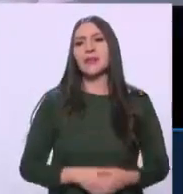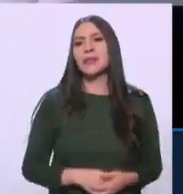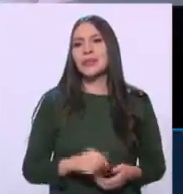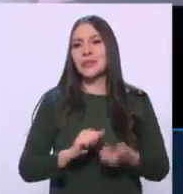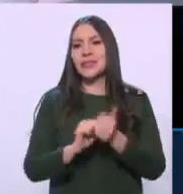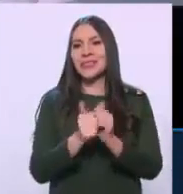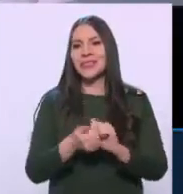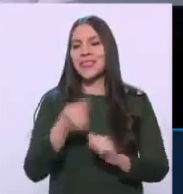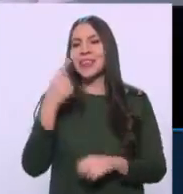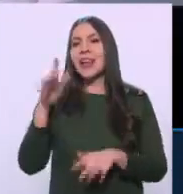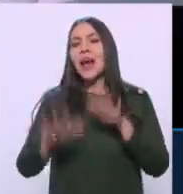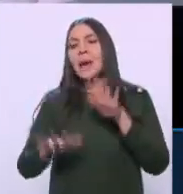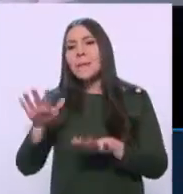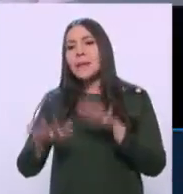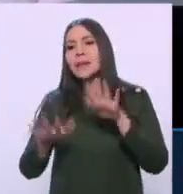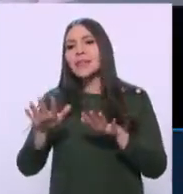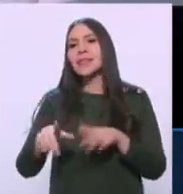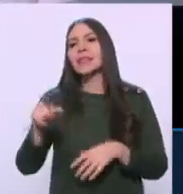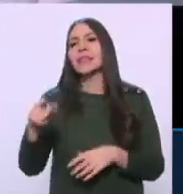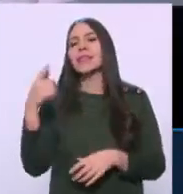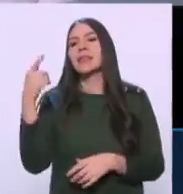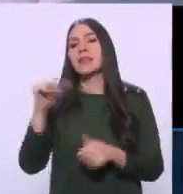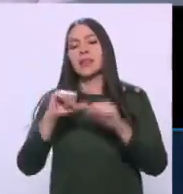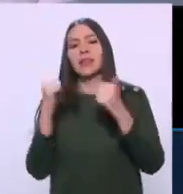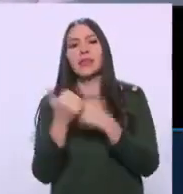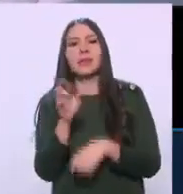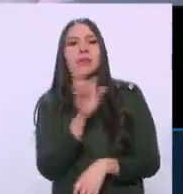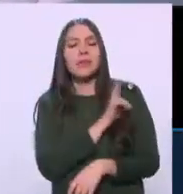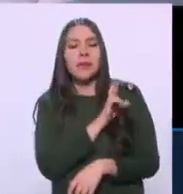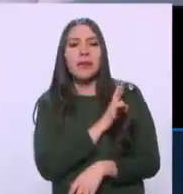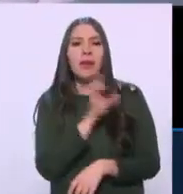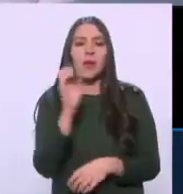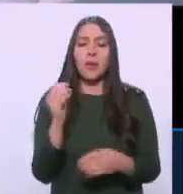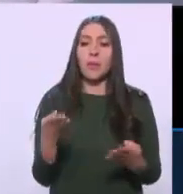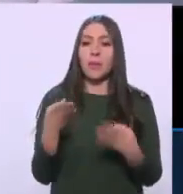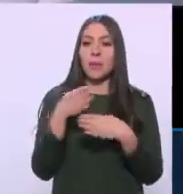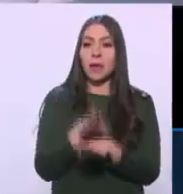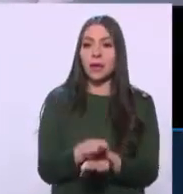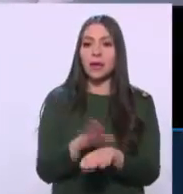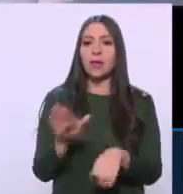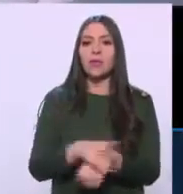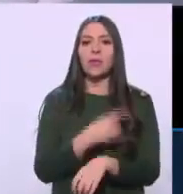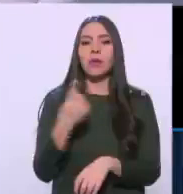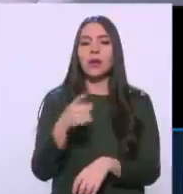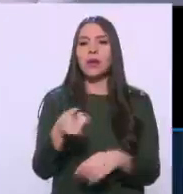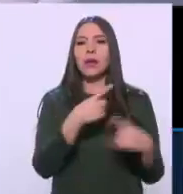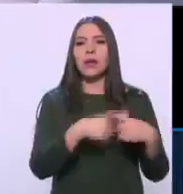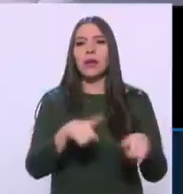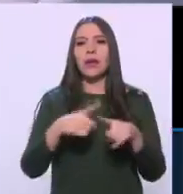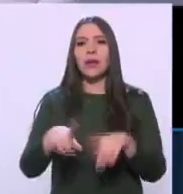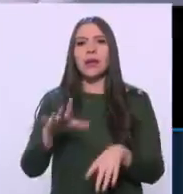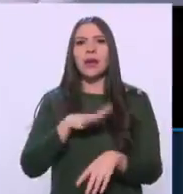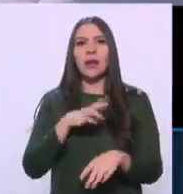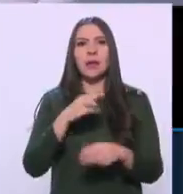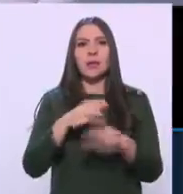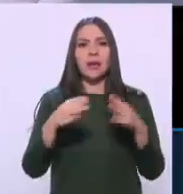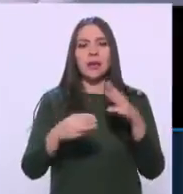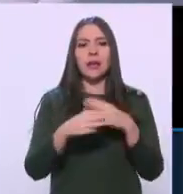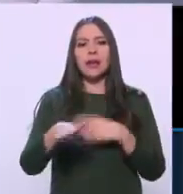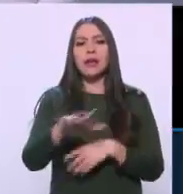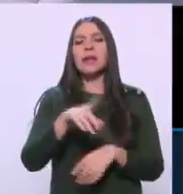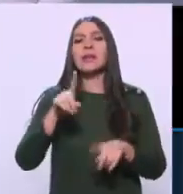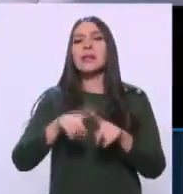son en algunos casos instituciones privadas, bancarias, porque el fin de estos instrumentos es generar rendimientos para